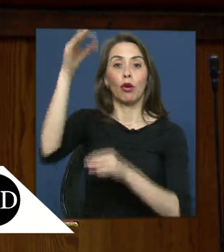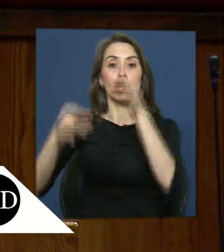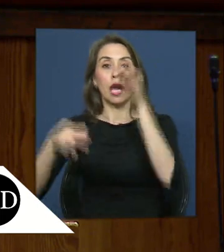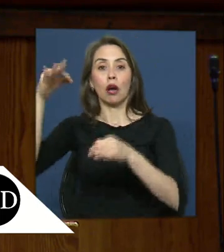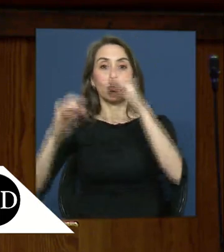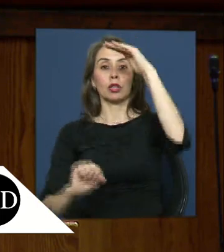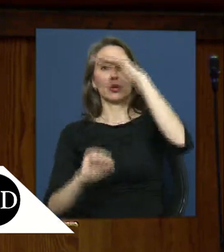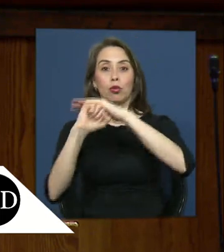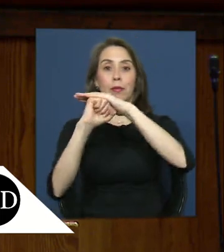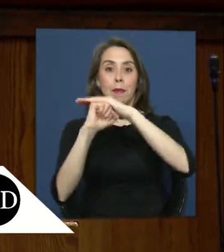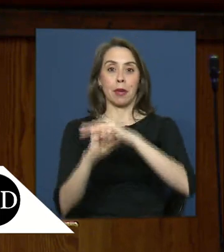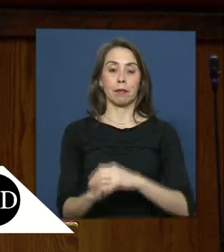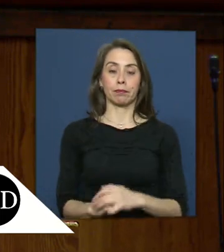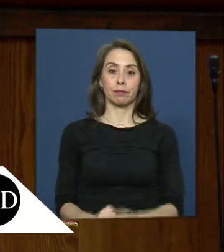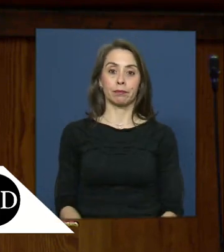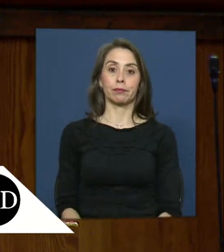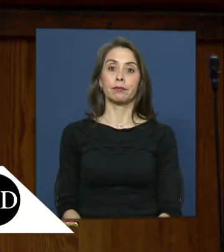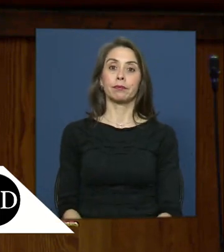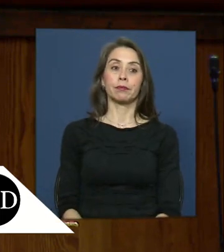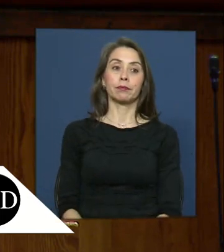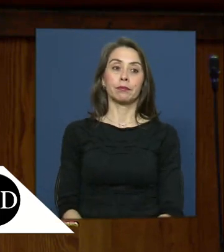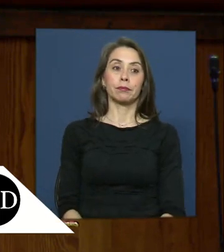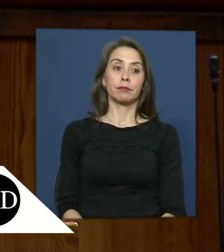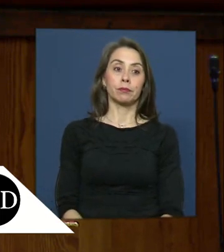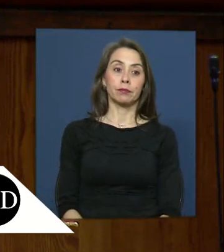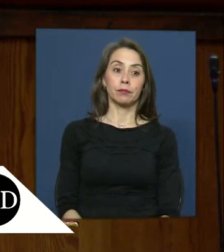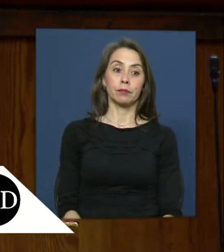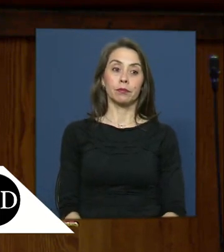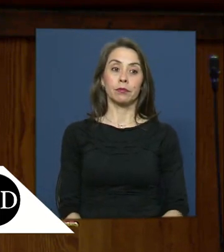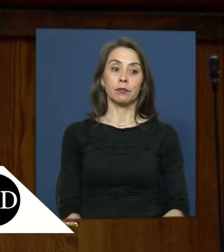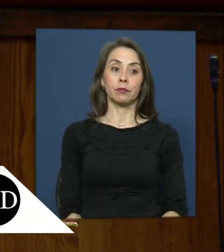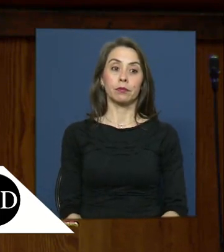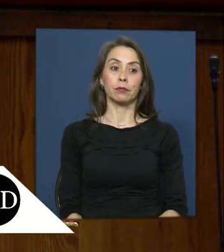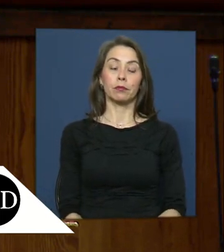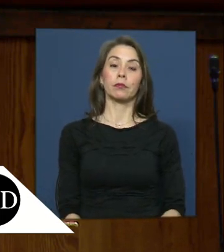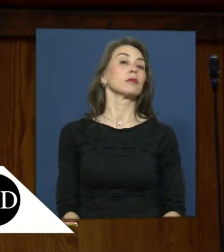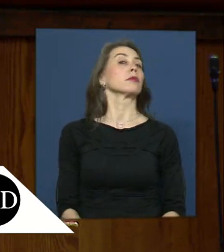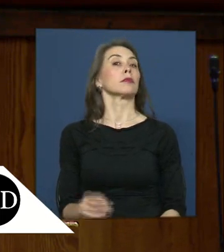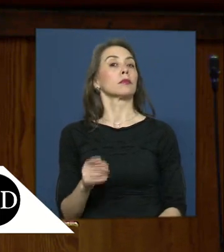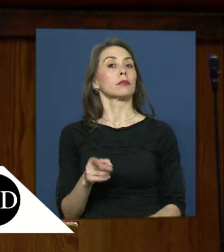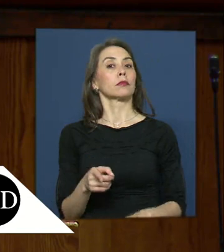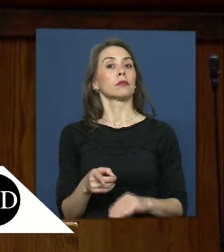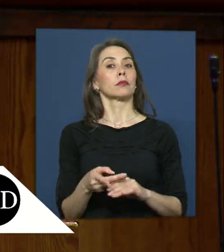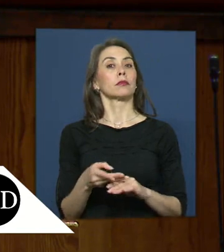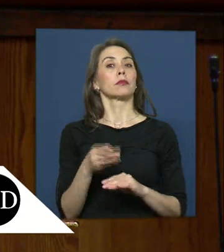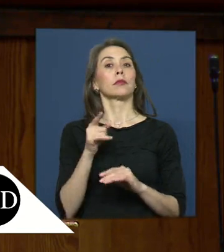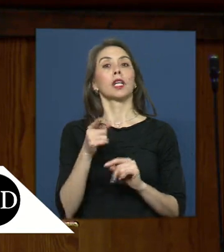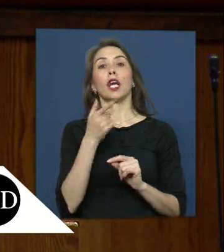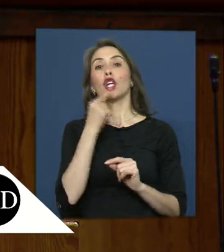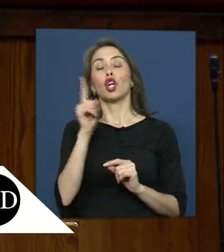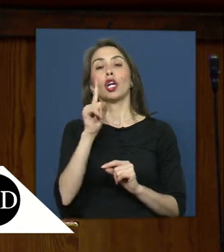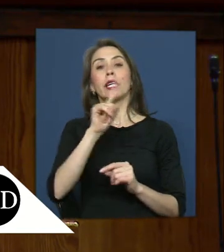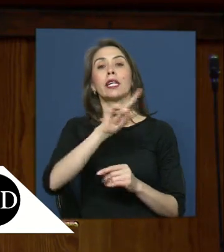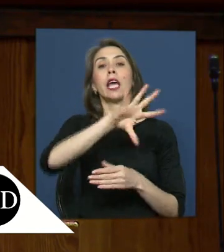Corte Suprema. Me refiero a la no inclusión previa de las materias penales.